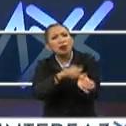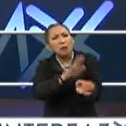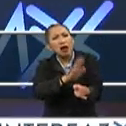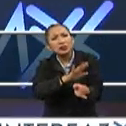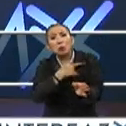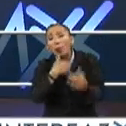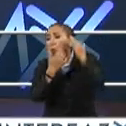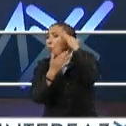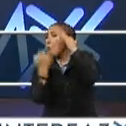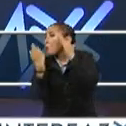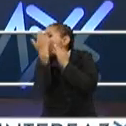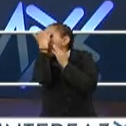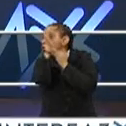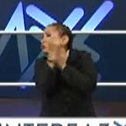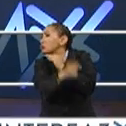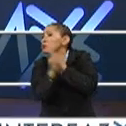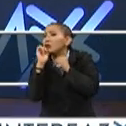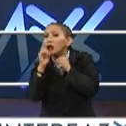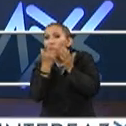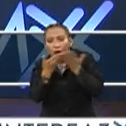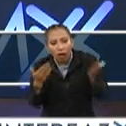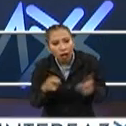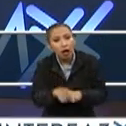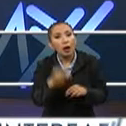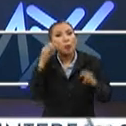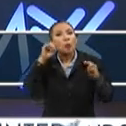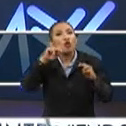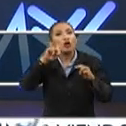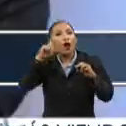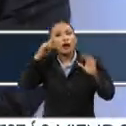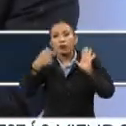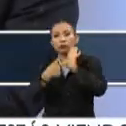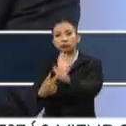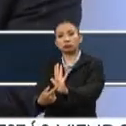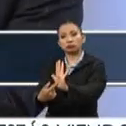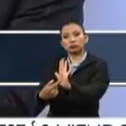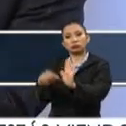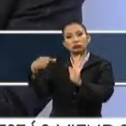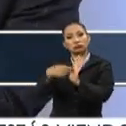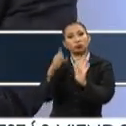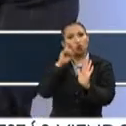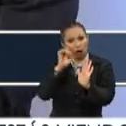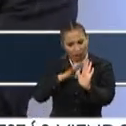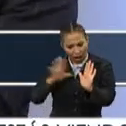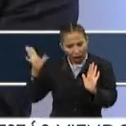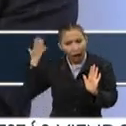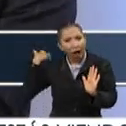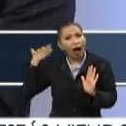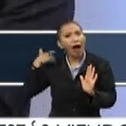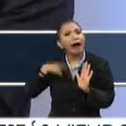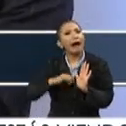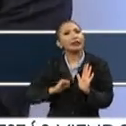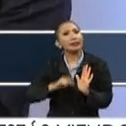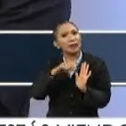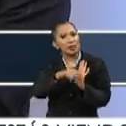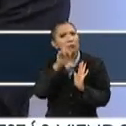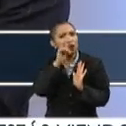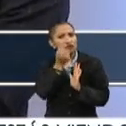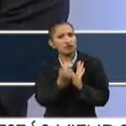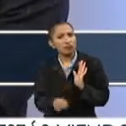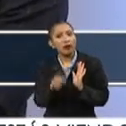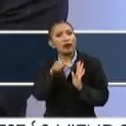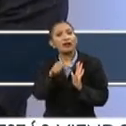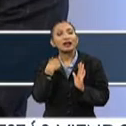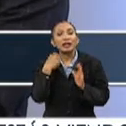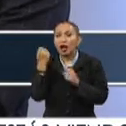que ahora con su gran labor en el MUNAL han puesto el dedo en la llaga, incluso pues hemos visto ya retomar por parte de muchos